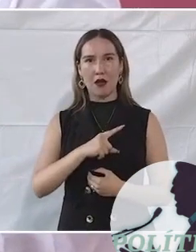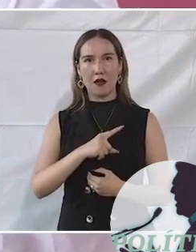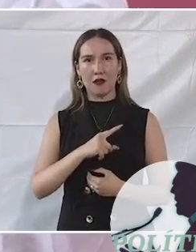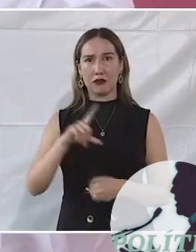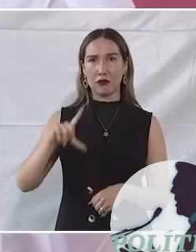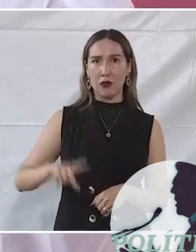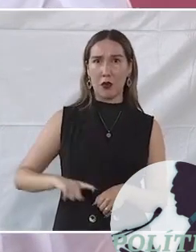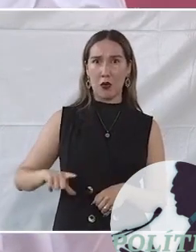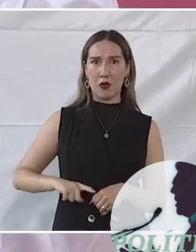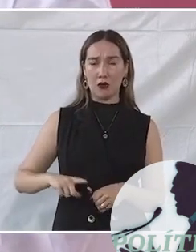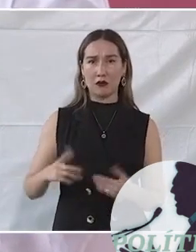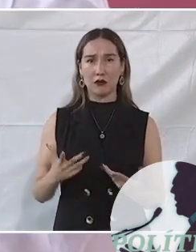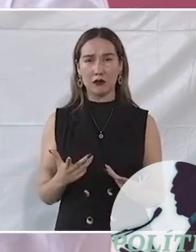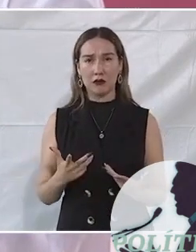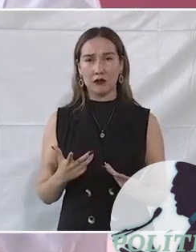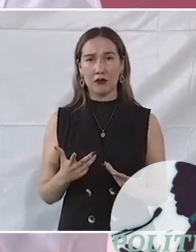antes, mucho antes,